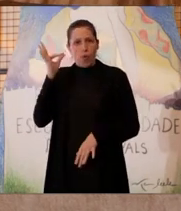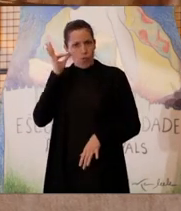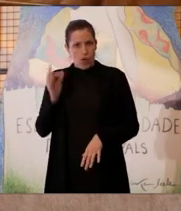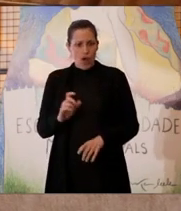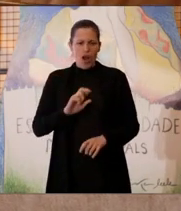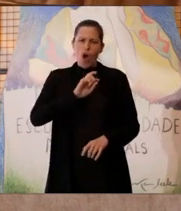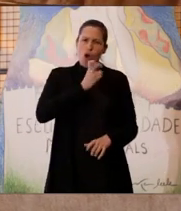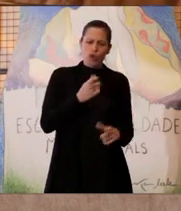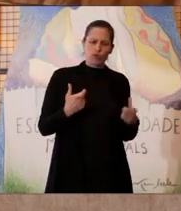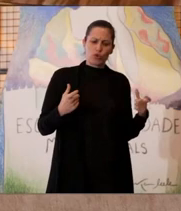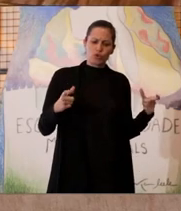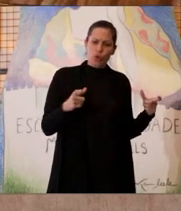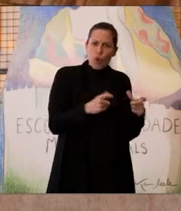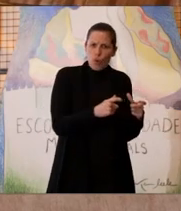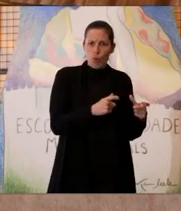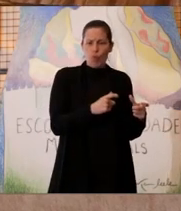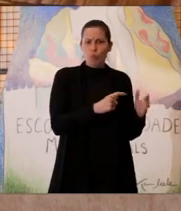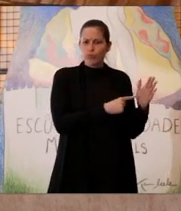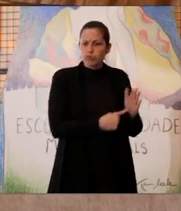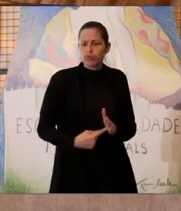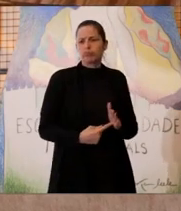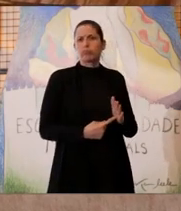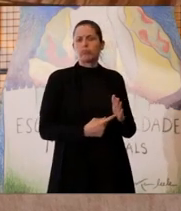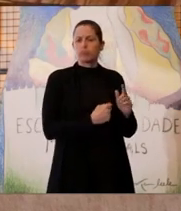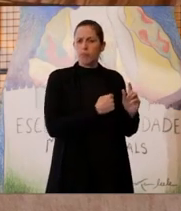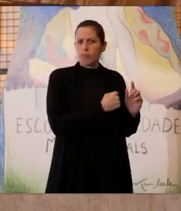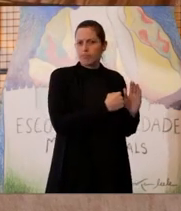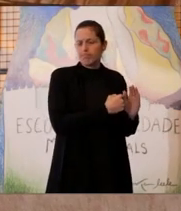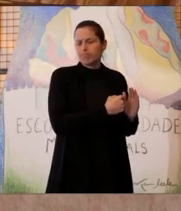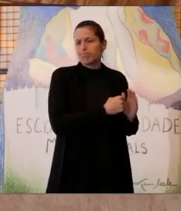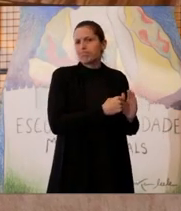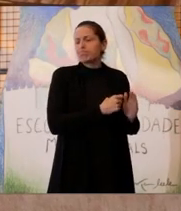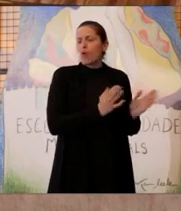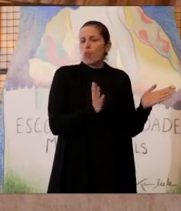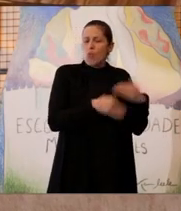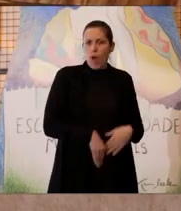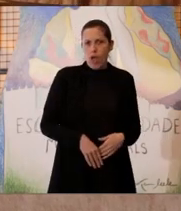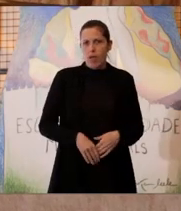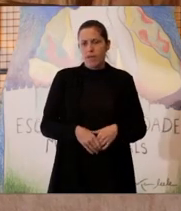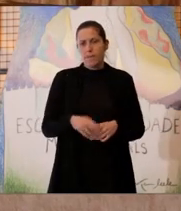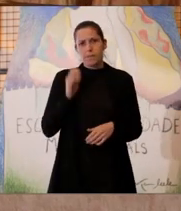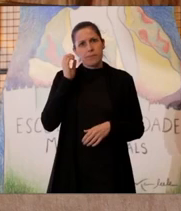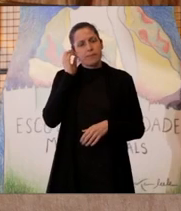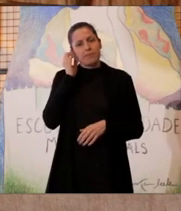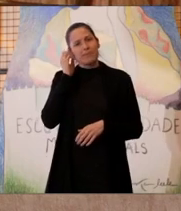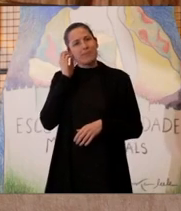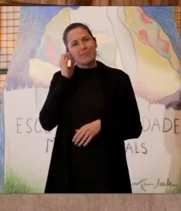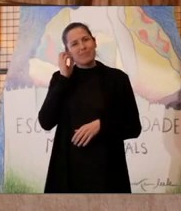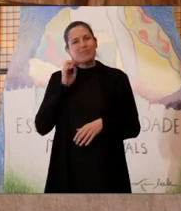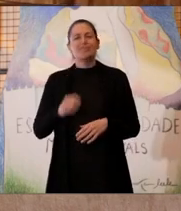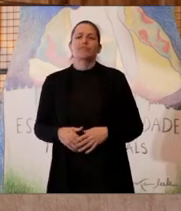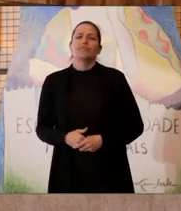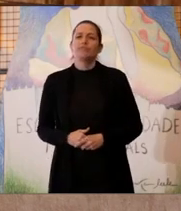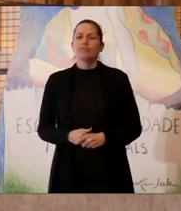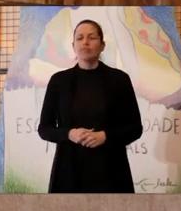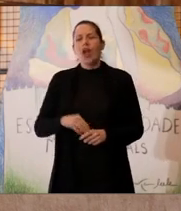Esta sí que es una característica de las mujeres después cuando hablabas de Bueno no